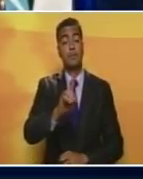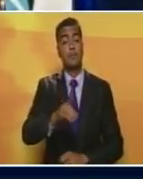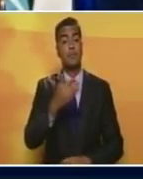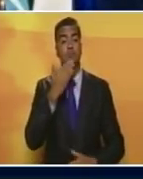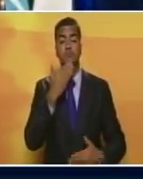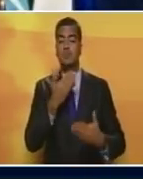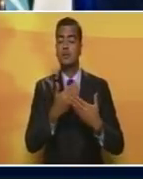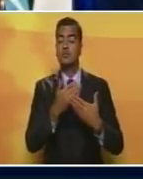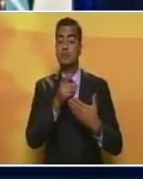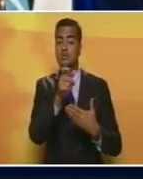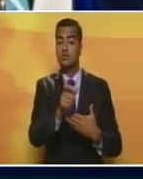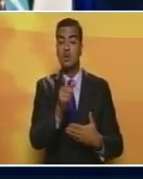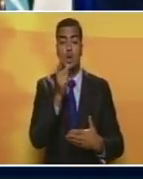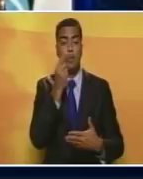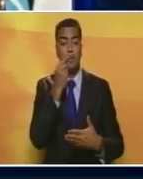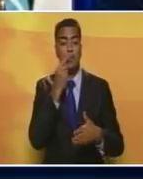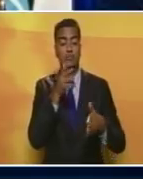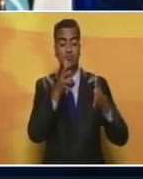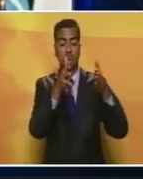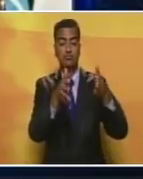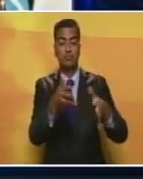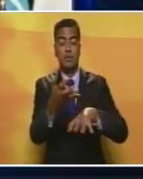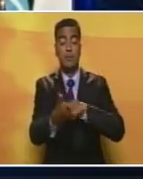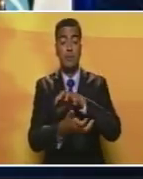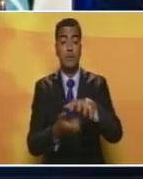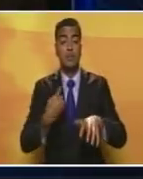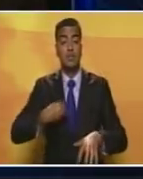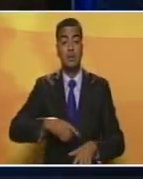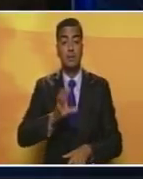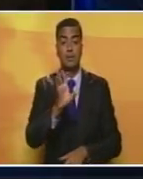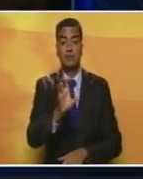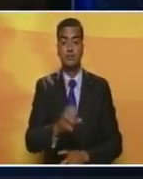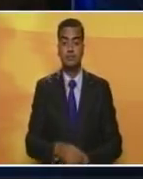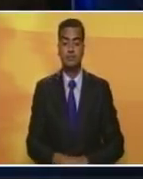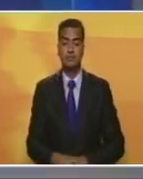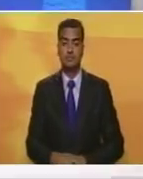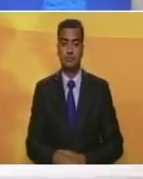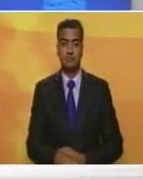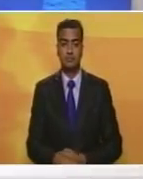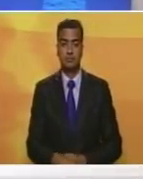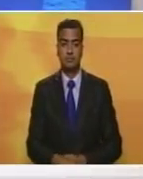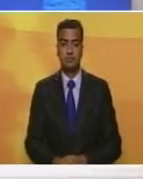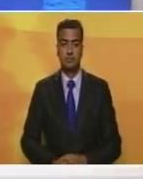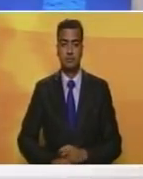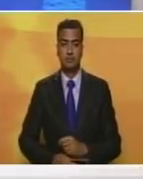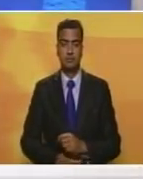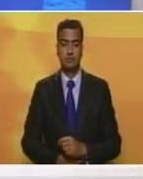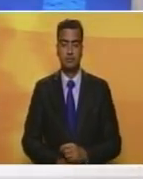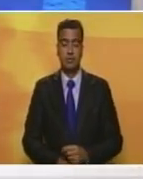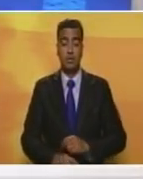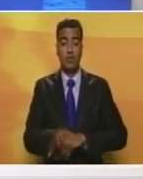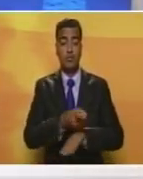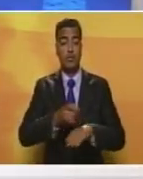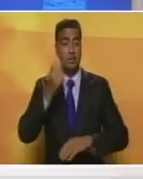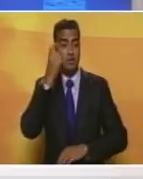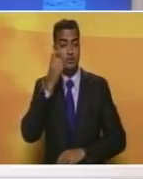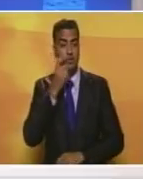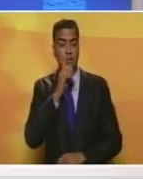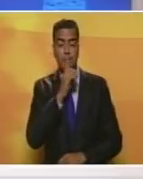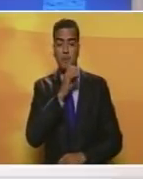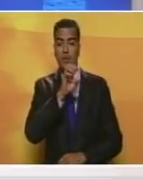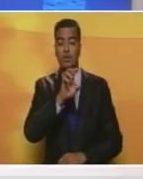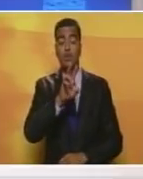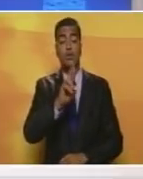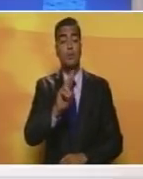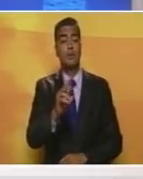a un comunicado del Parlamento, el funcionario norteamericano ratificó a la Asamblea Nacional como legítima representación del